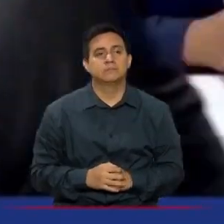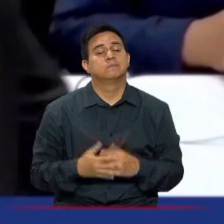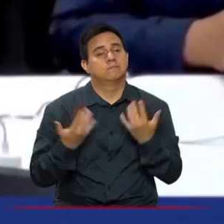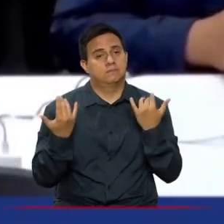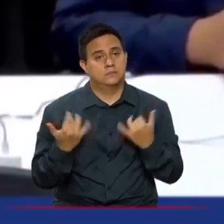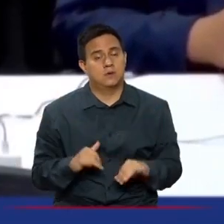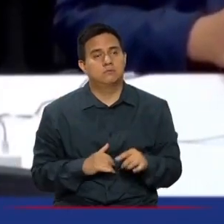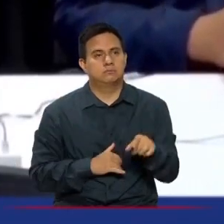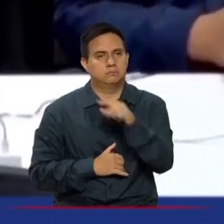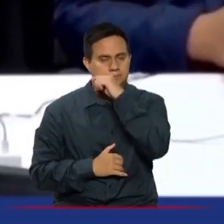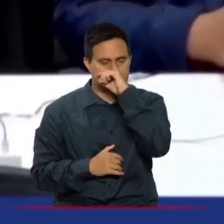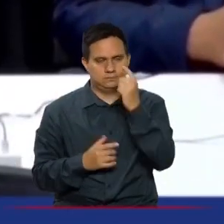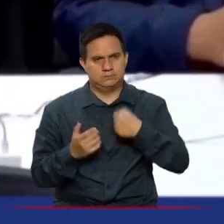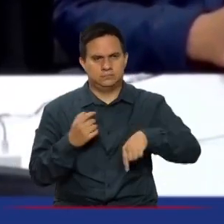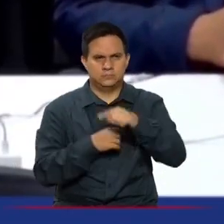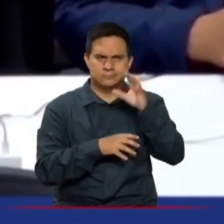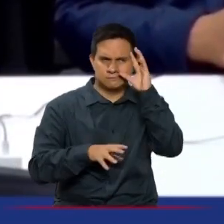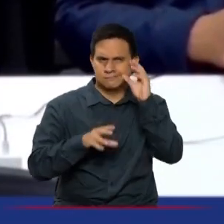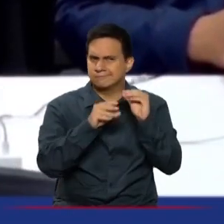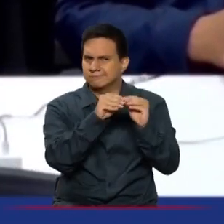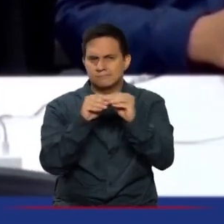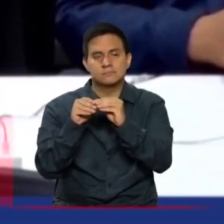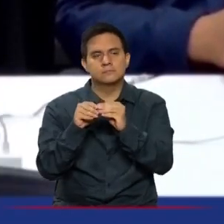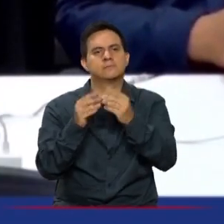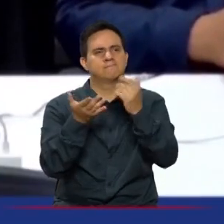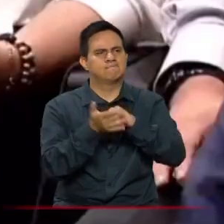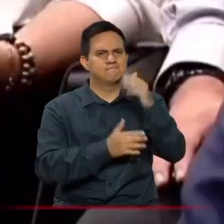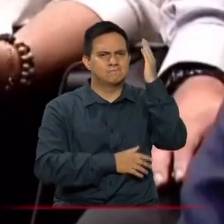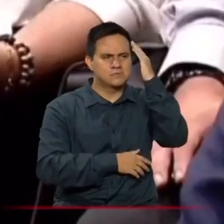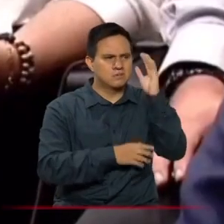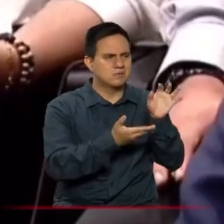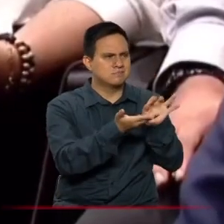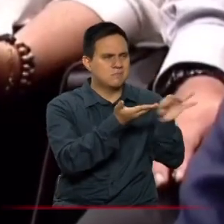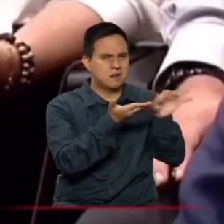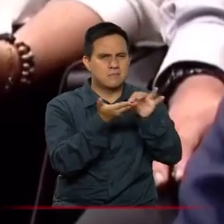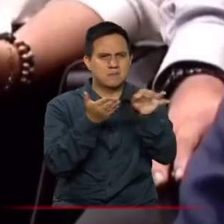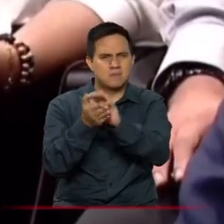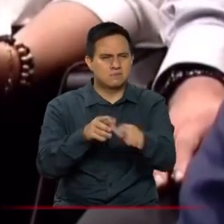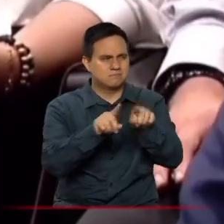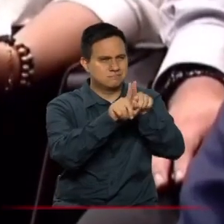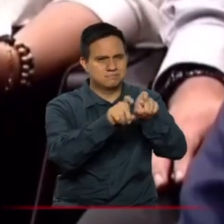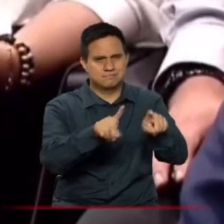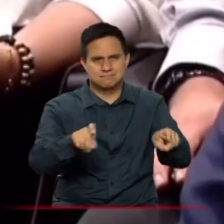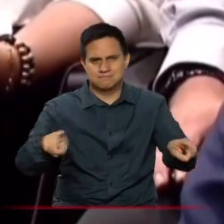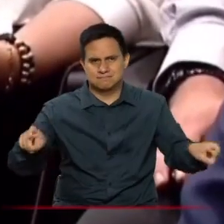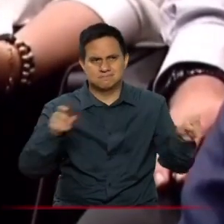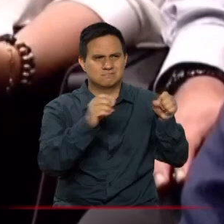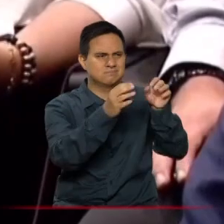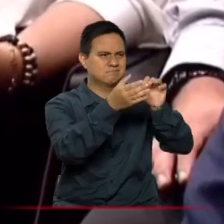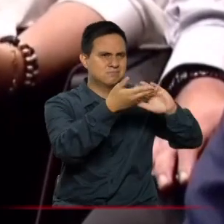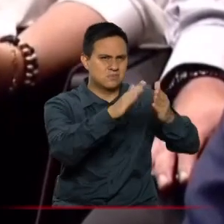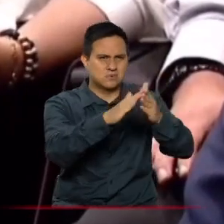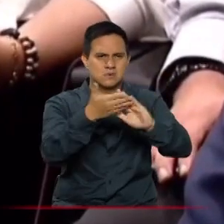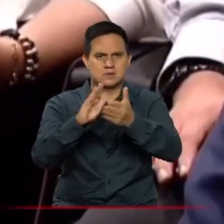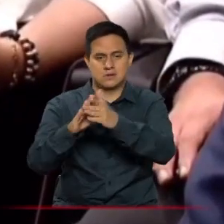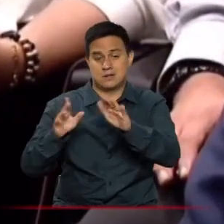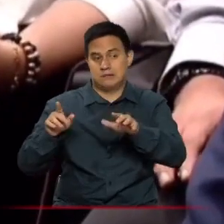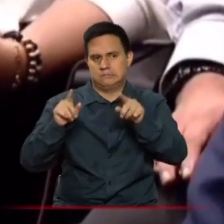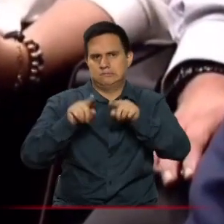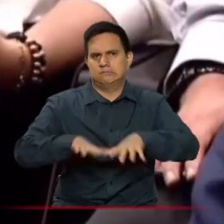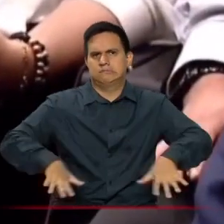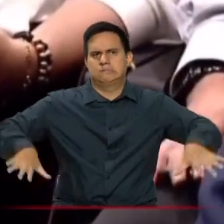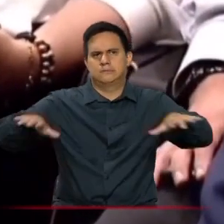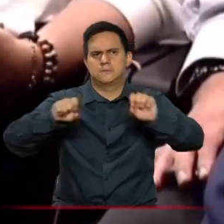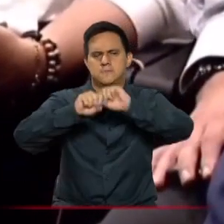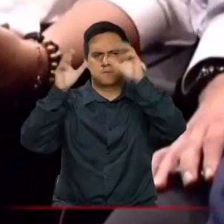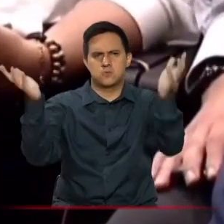que verdaderamente refleje la diversidad de los pueblos y de sus conocimientos en el contexto mundial. Este es un logro para el